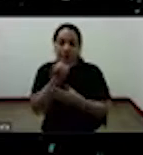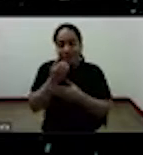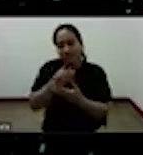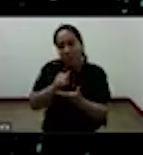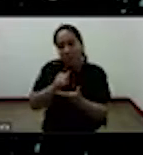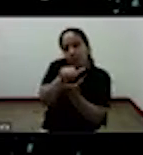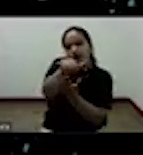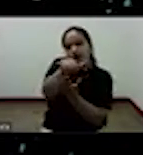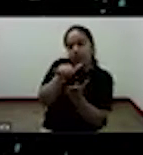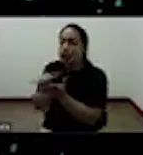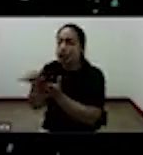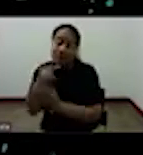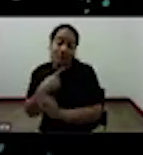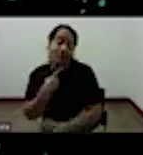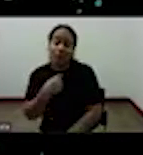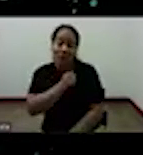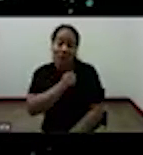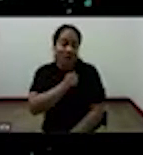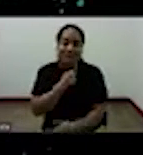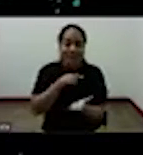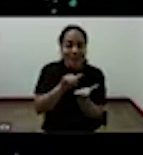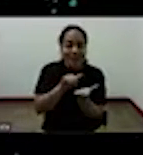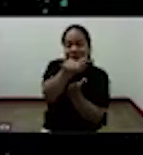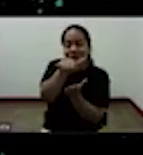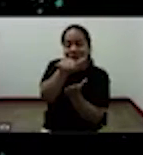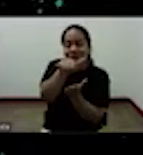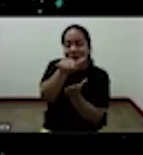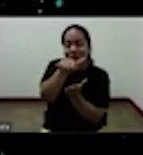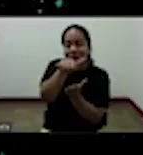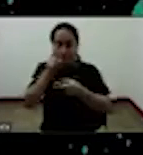viajar, hago primero un